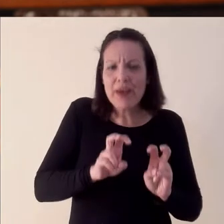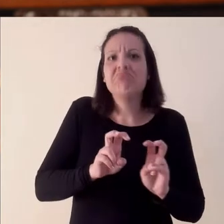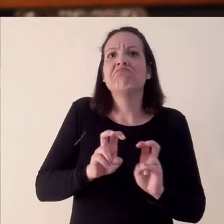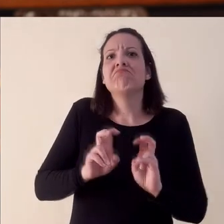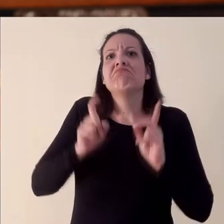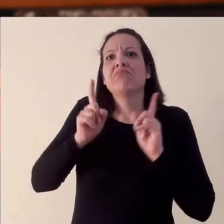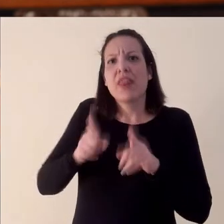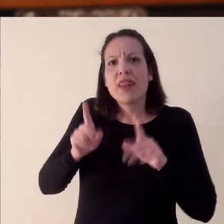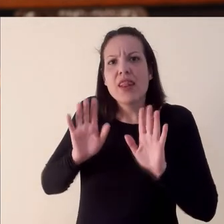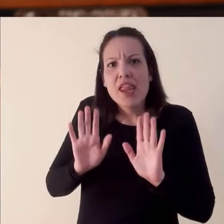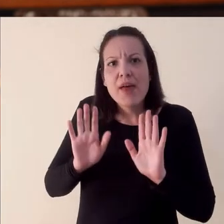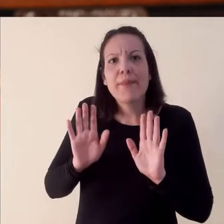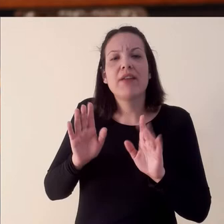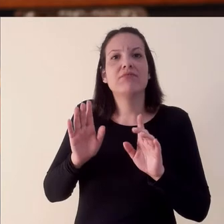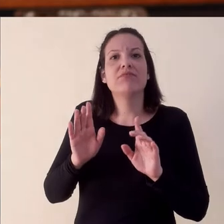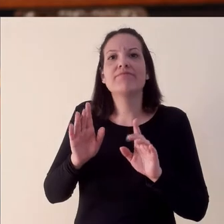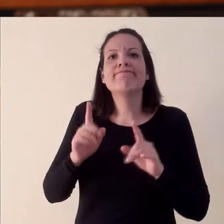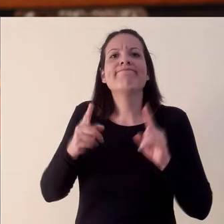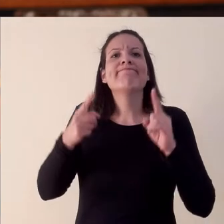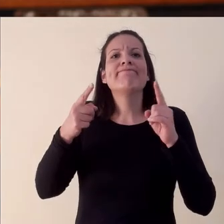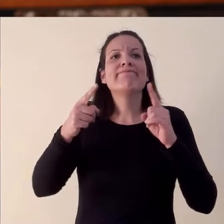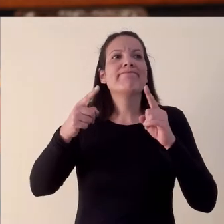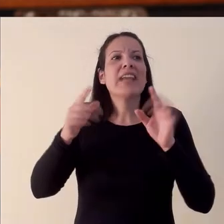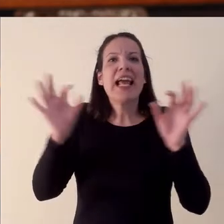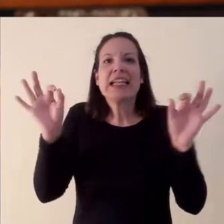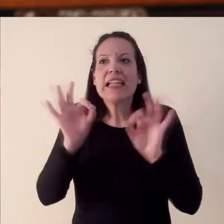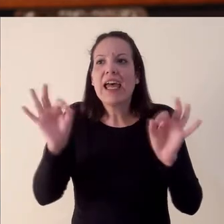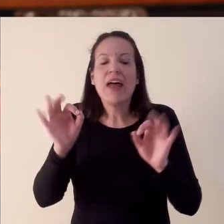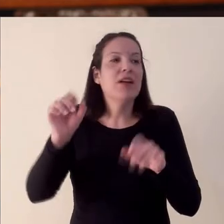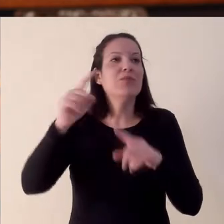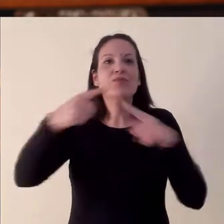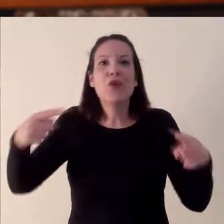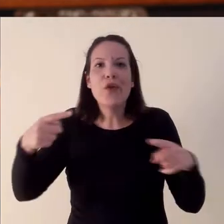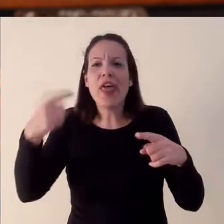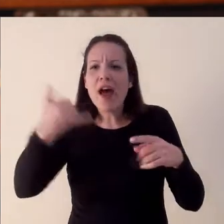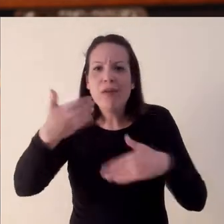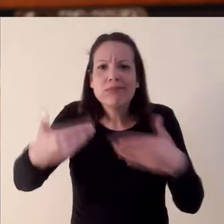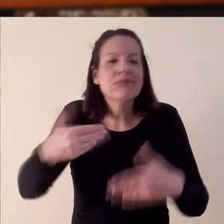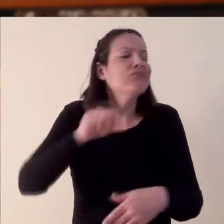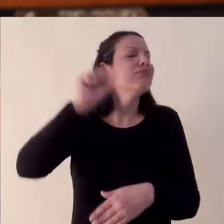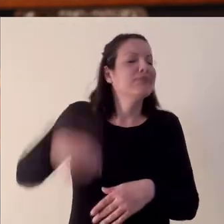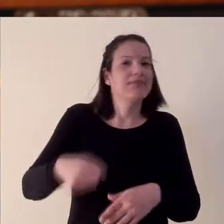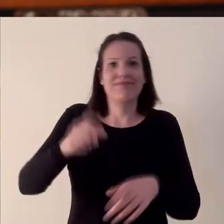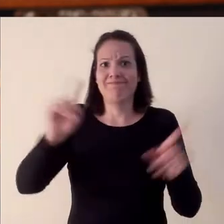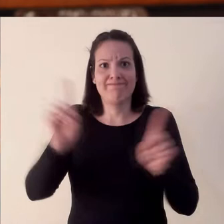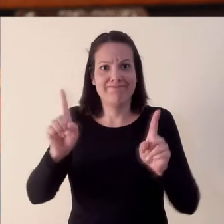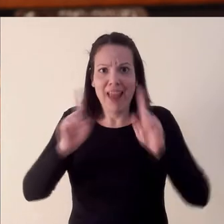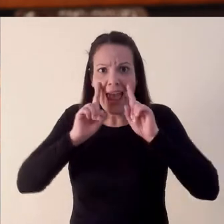en no dejar pasar por alto absolutamente nada de lo que ocurre. Nada de lo que ocurre.